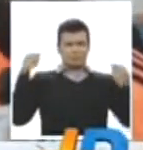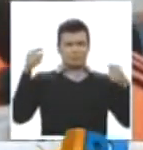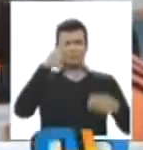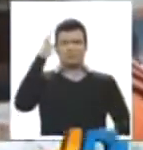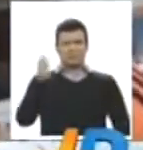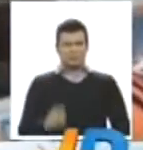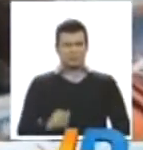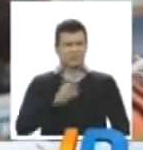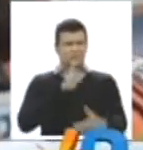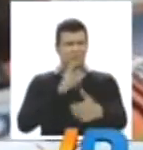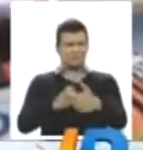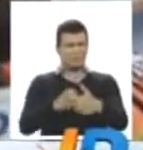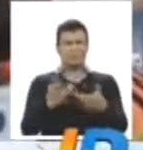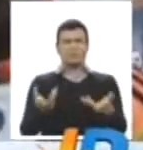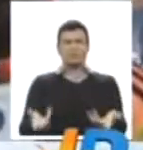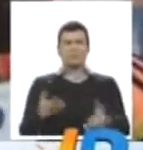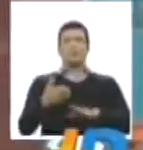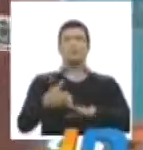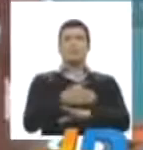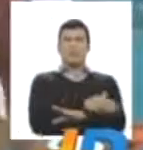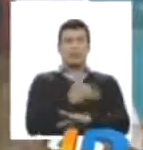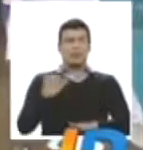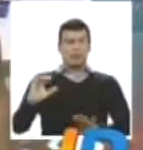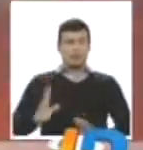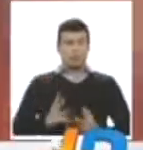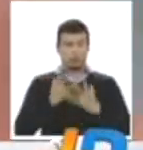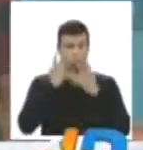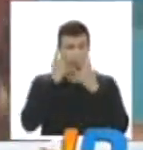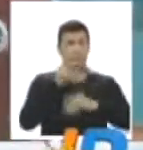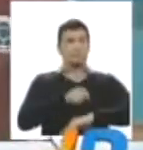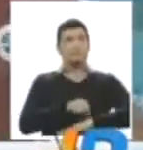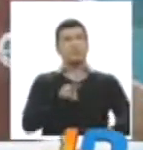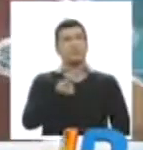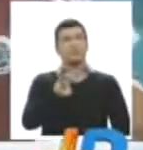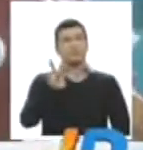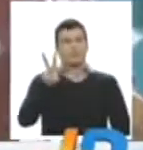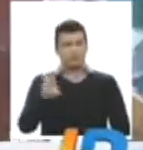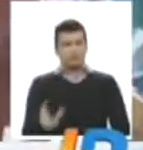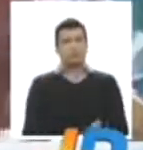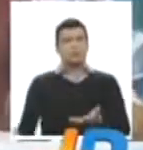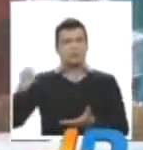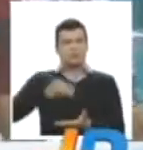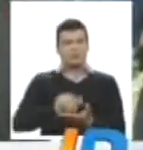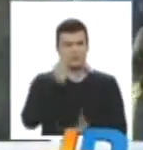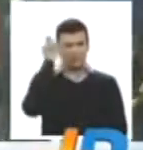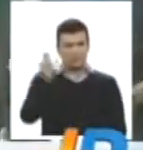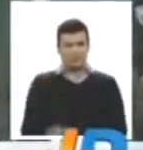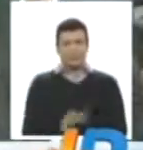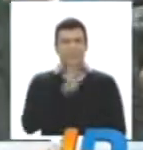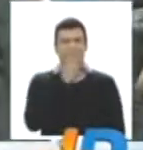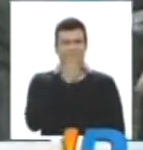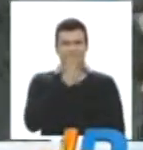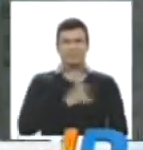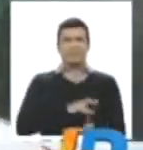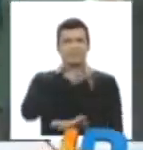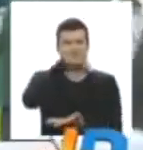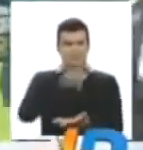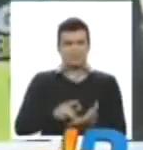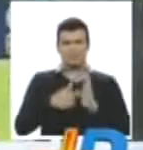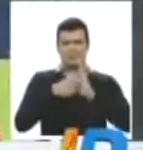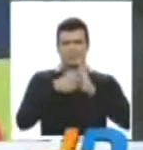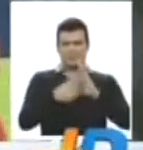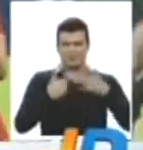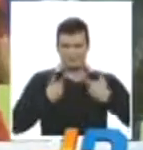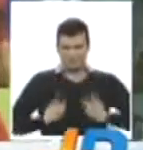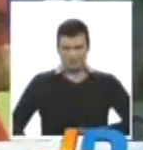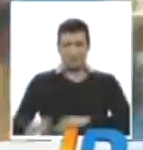además que hacía un poco de calor. En el minuto 77 se dio el retorno del Tigre Falcao a las canchas, vestido con la tricolor